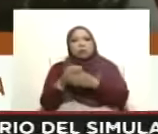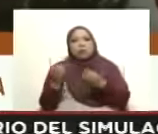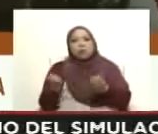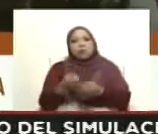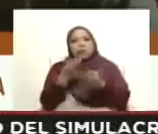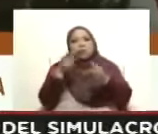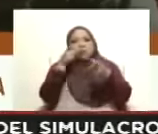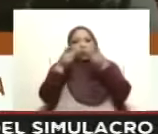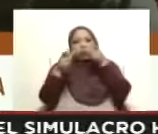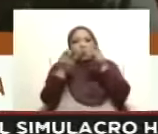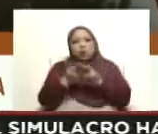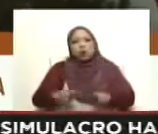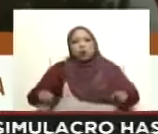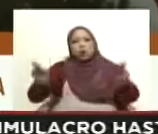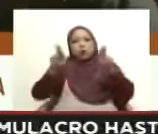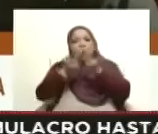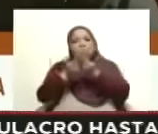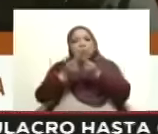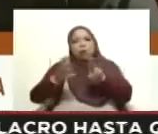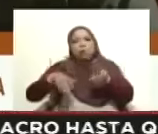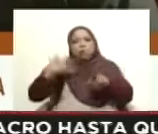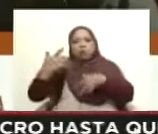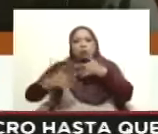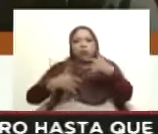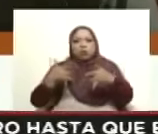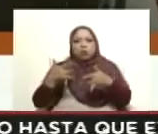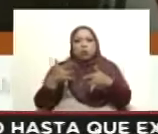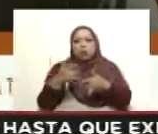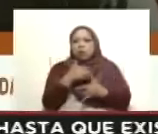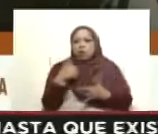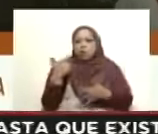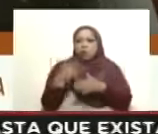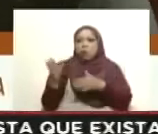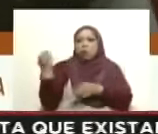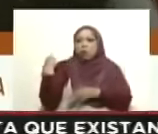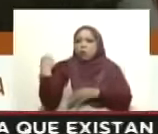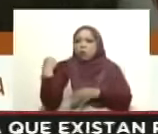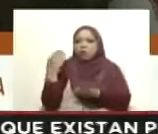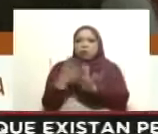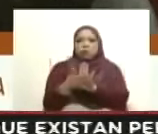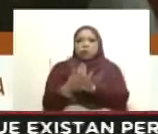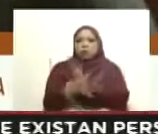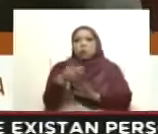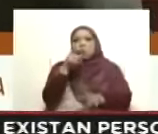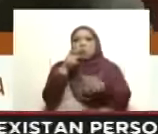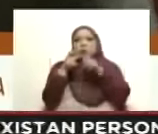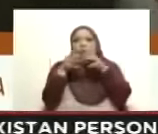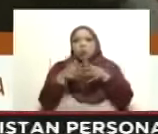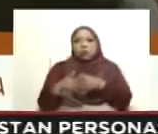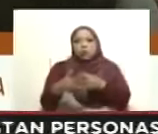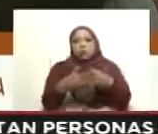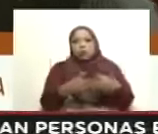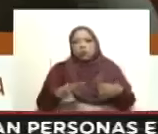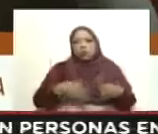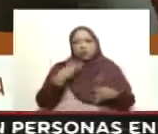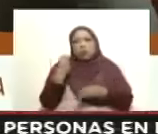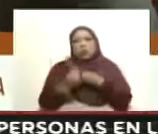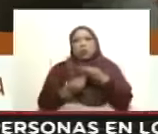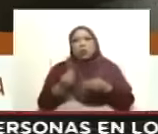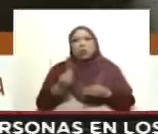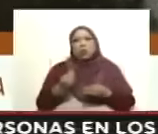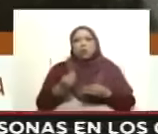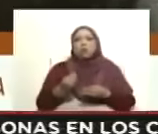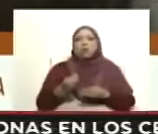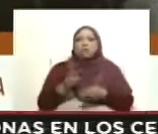de seguridad de las Naciones Unidas que pueden actuar cuando ellos lo llamen obviamente En referencia a los Estados Unidos qué se puede qu qué